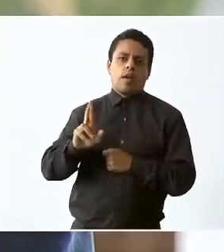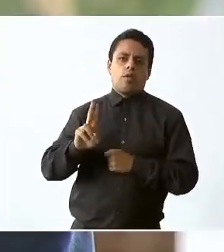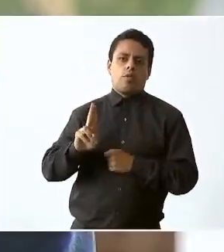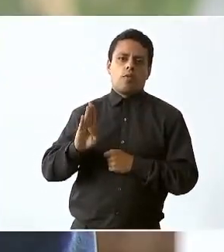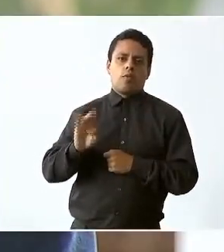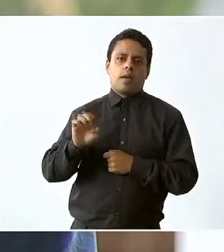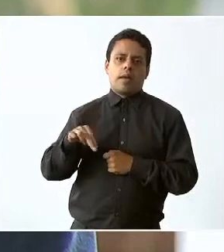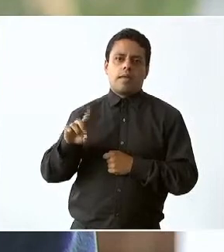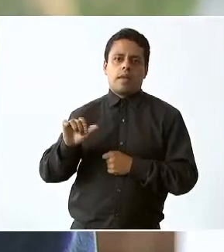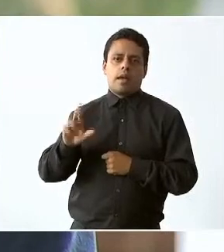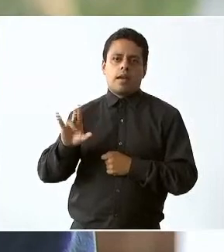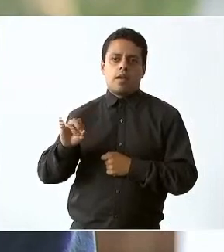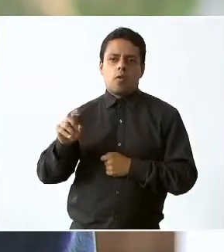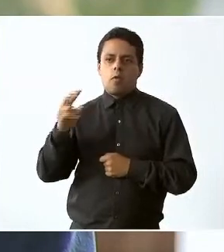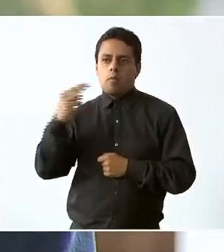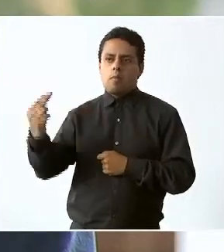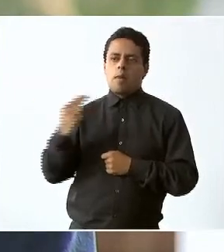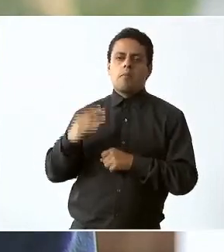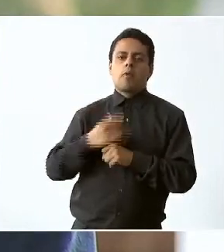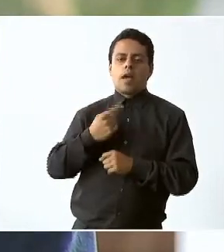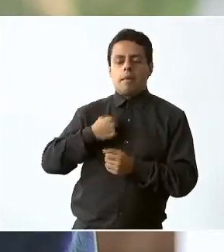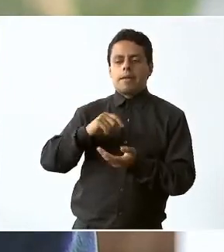Darío.